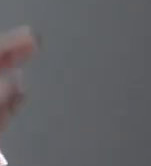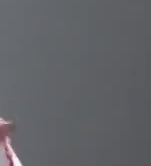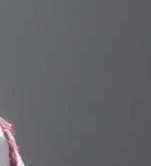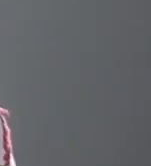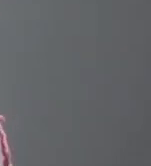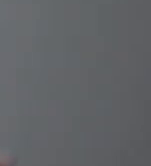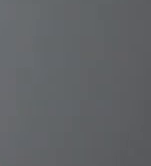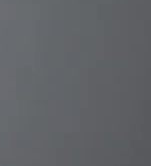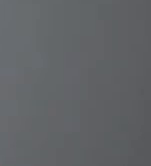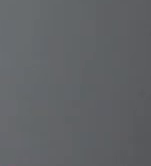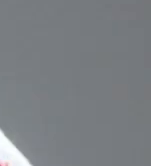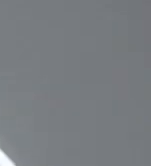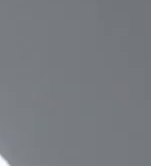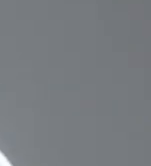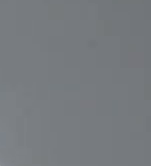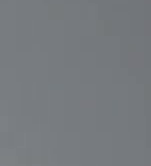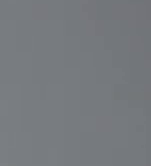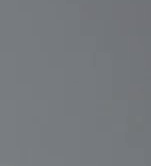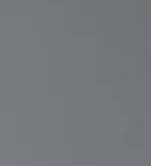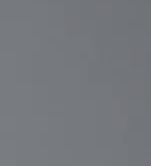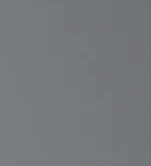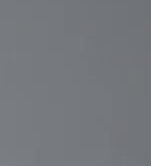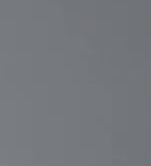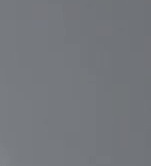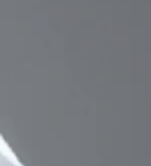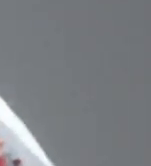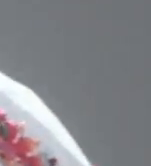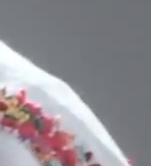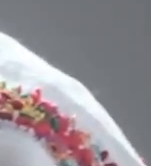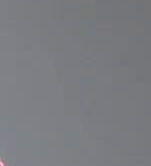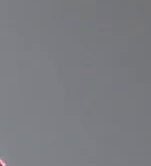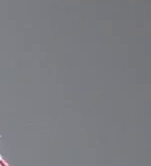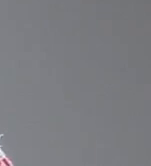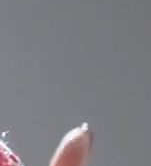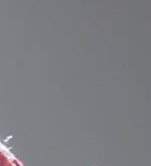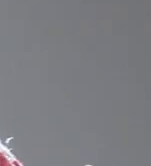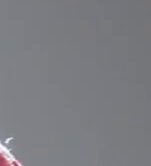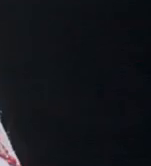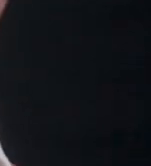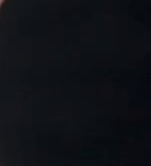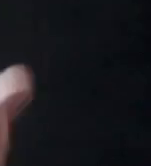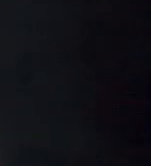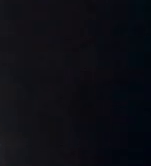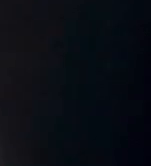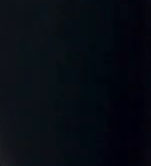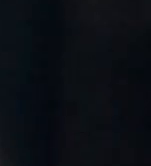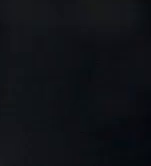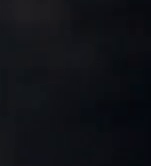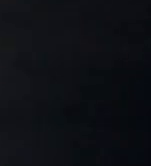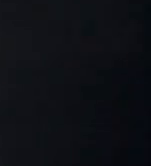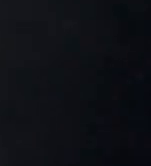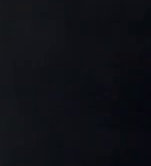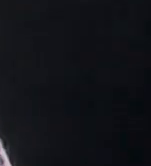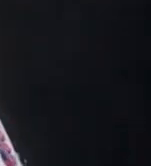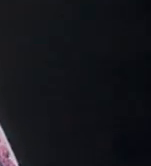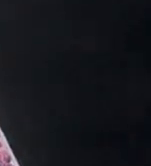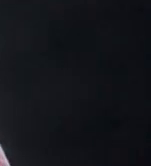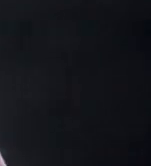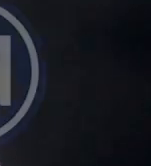los jóvenes con sueños? ¿Quién va a dar la cara por las clases medias? Yo, por ti, por